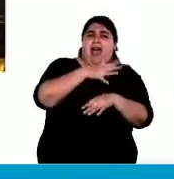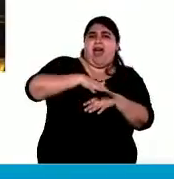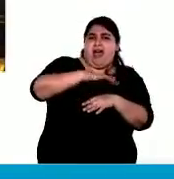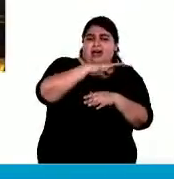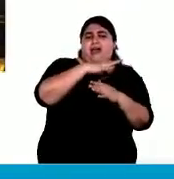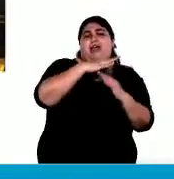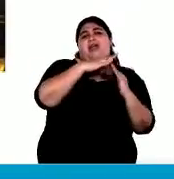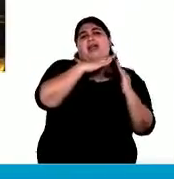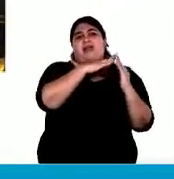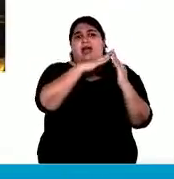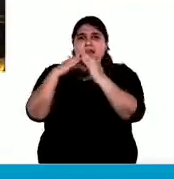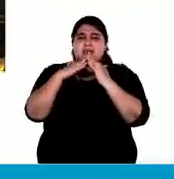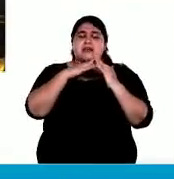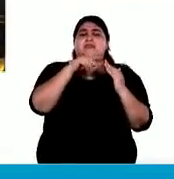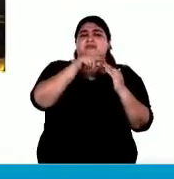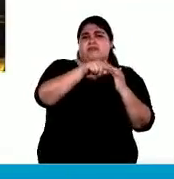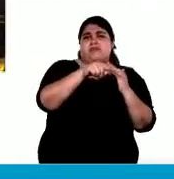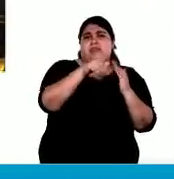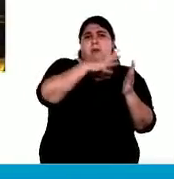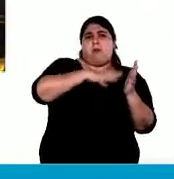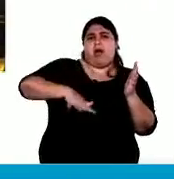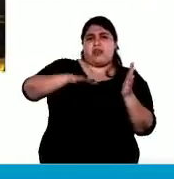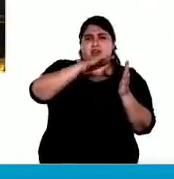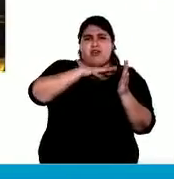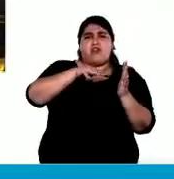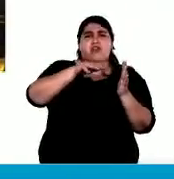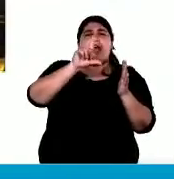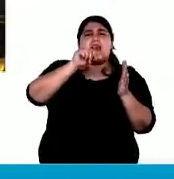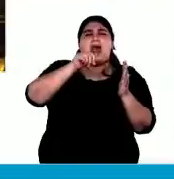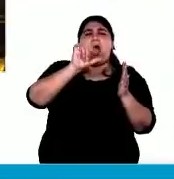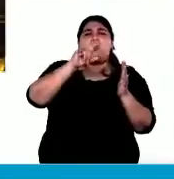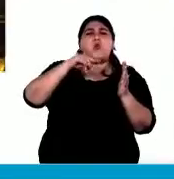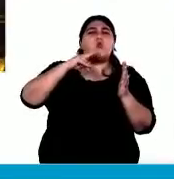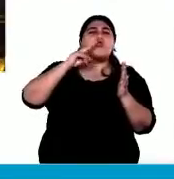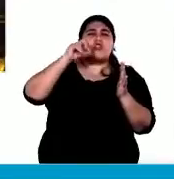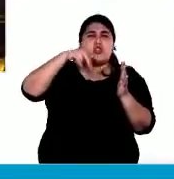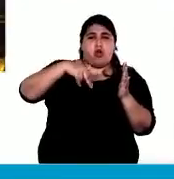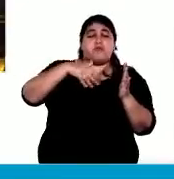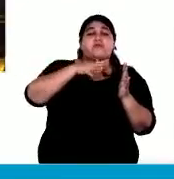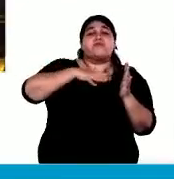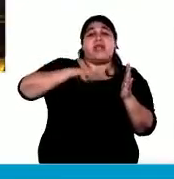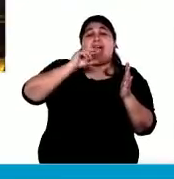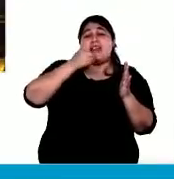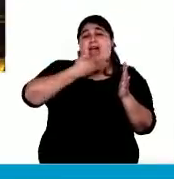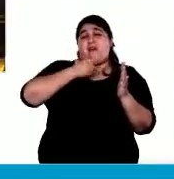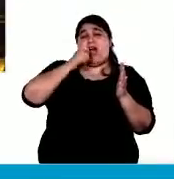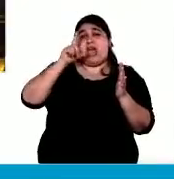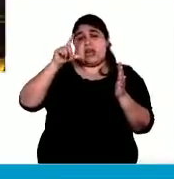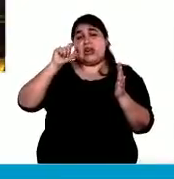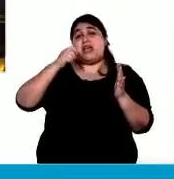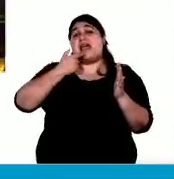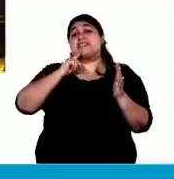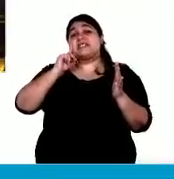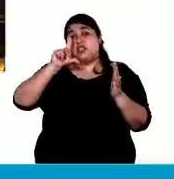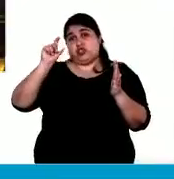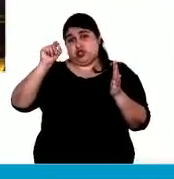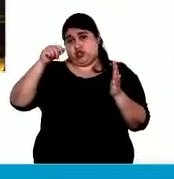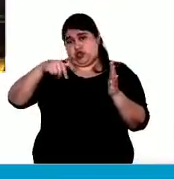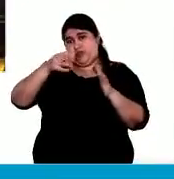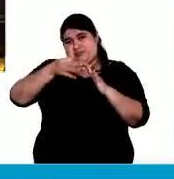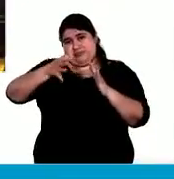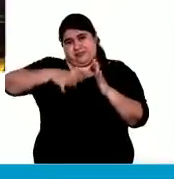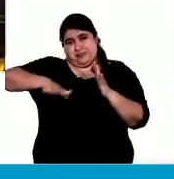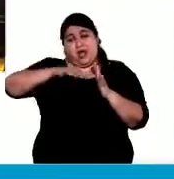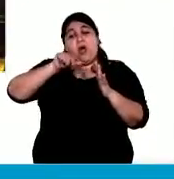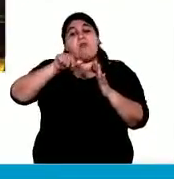sufrieron vecinos del barrio la unión la nueva unión allí en rafael castillo esta semana en este barrio viven